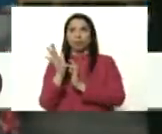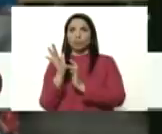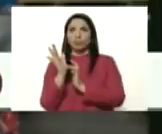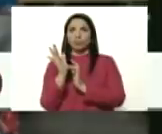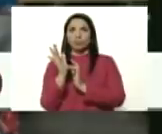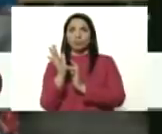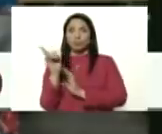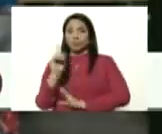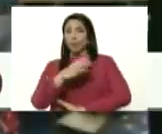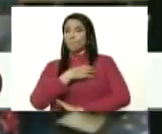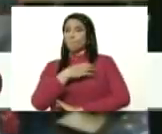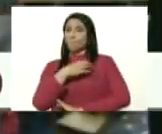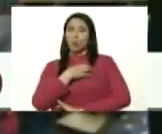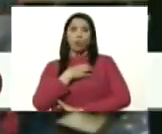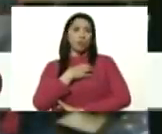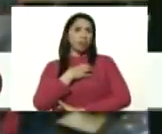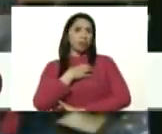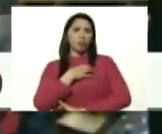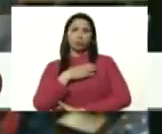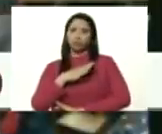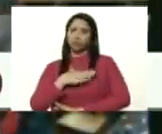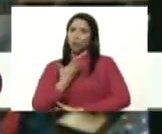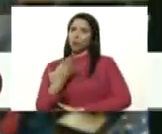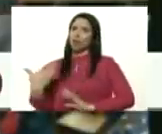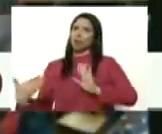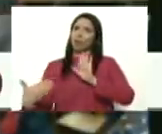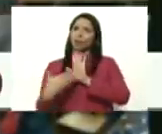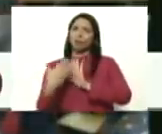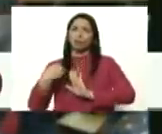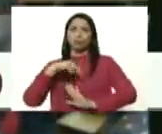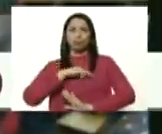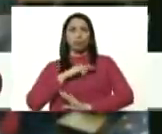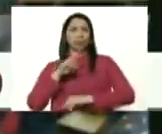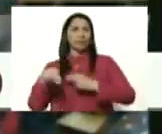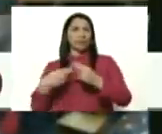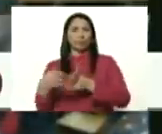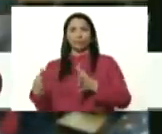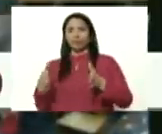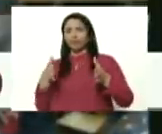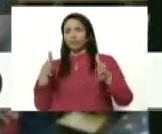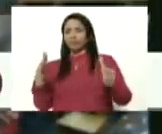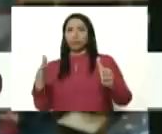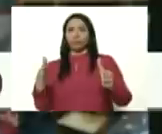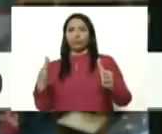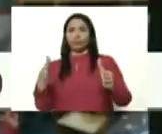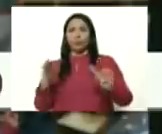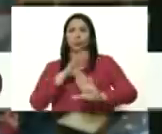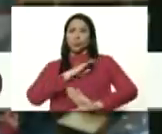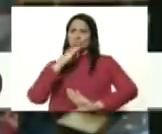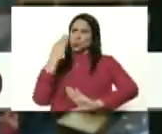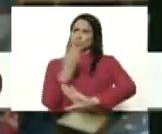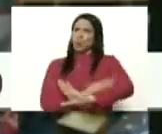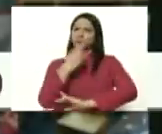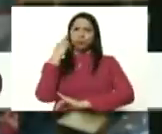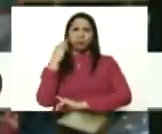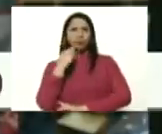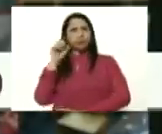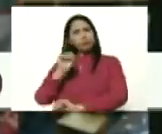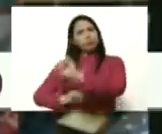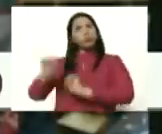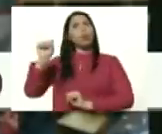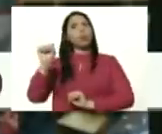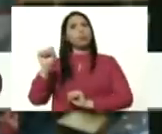no han podido ni podrán con nosotros, por ninguna vía. Y listos con la furia bolivariana para el